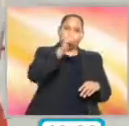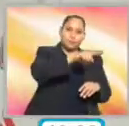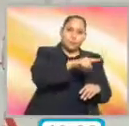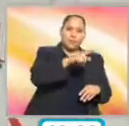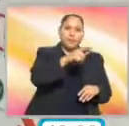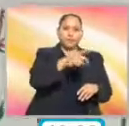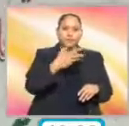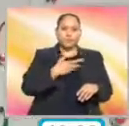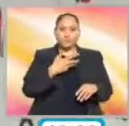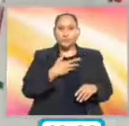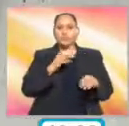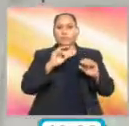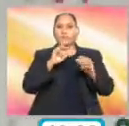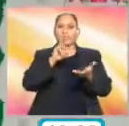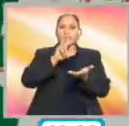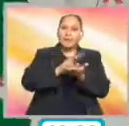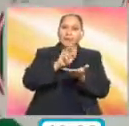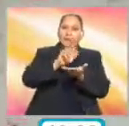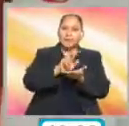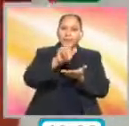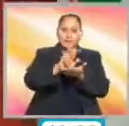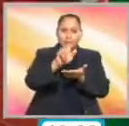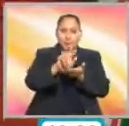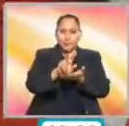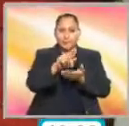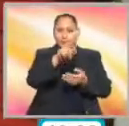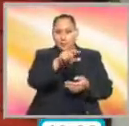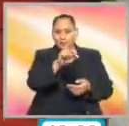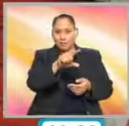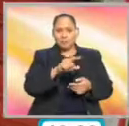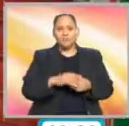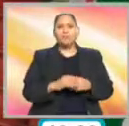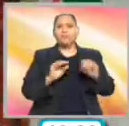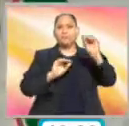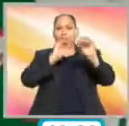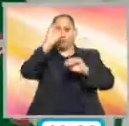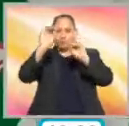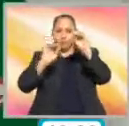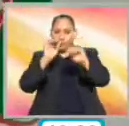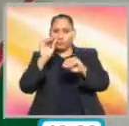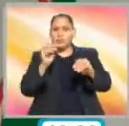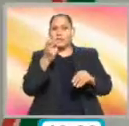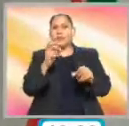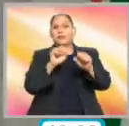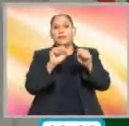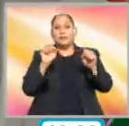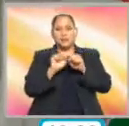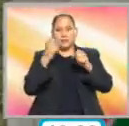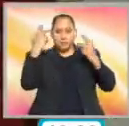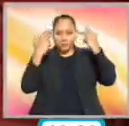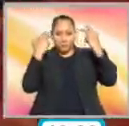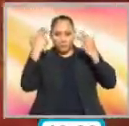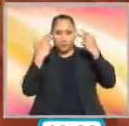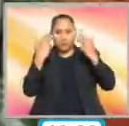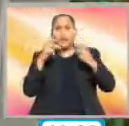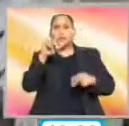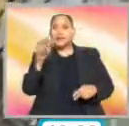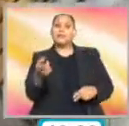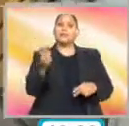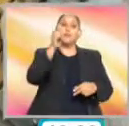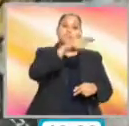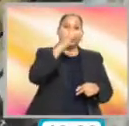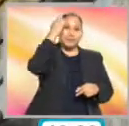está, por supuesto, un grillito que es parte de la decoración de este salón de belleza. Y luego acá en